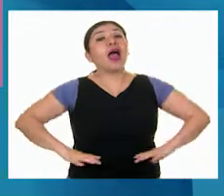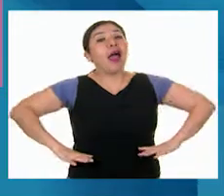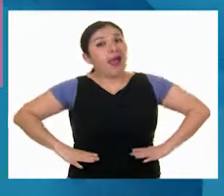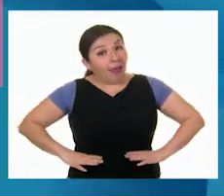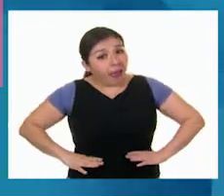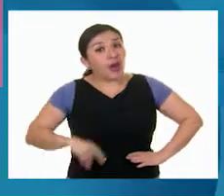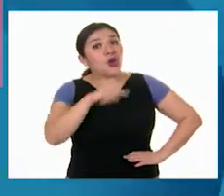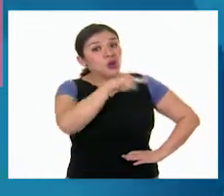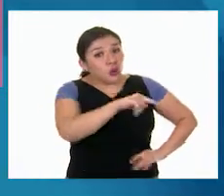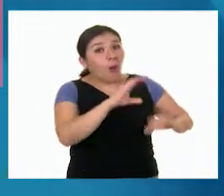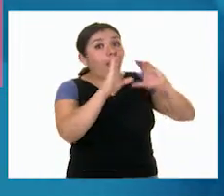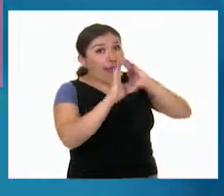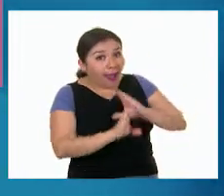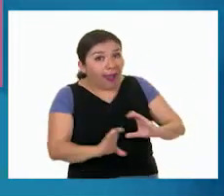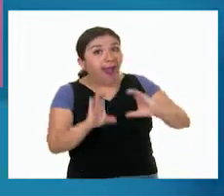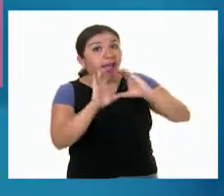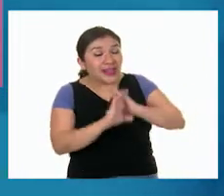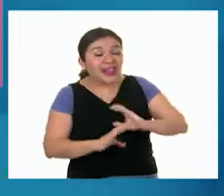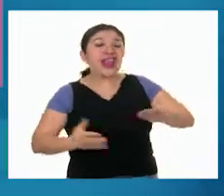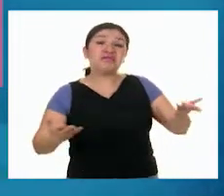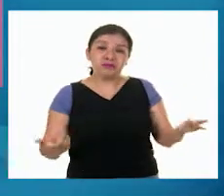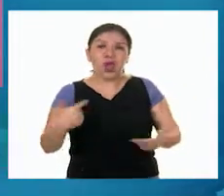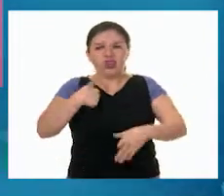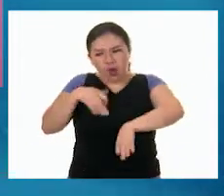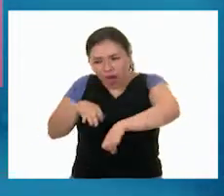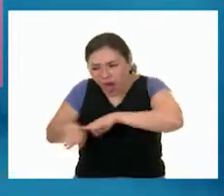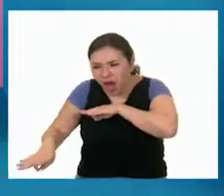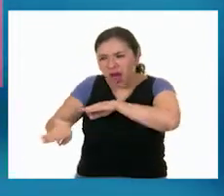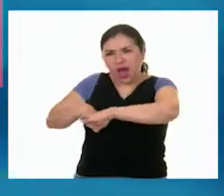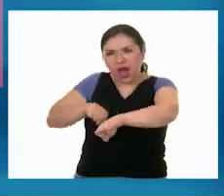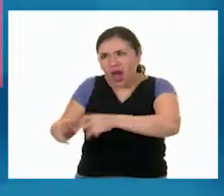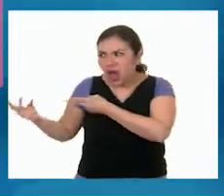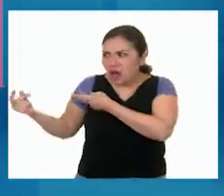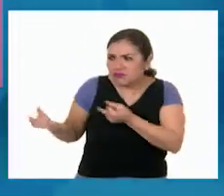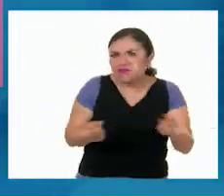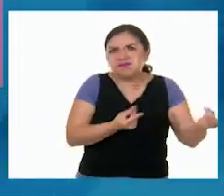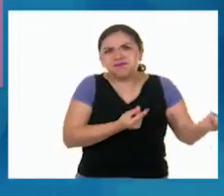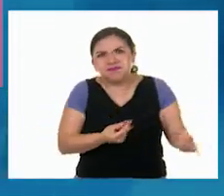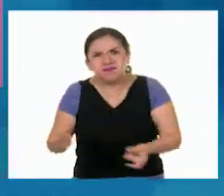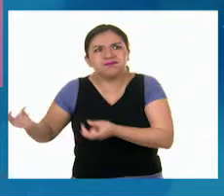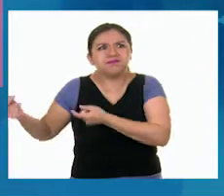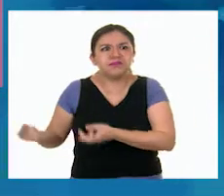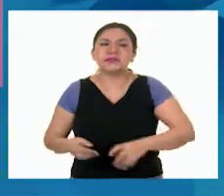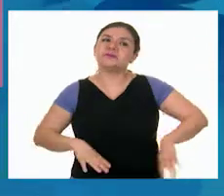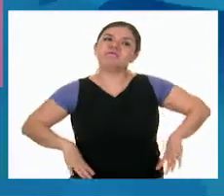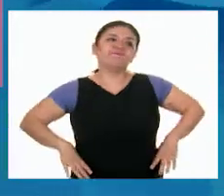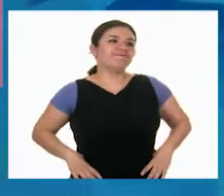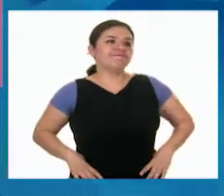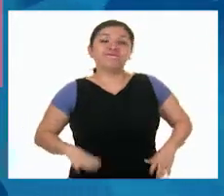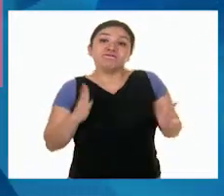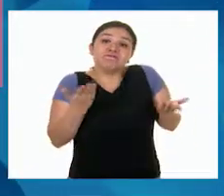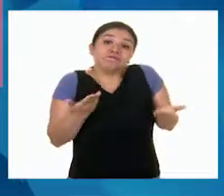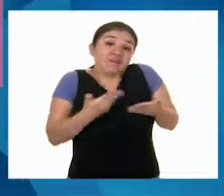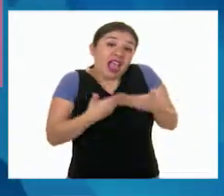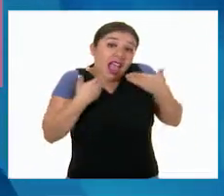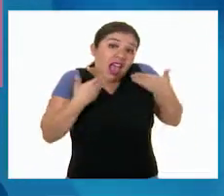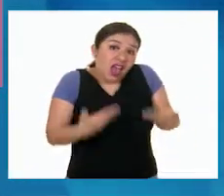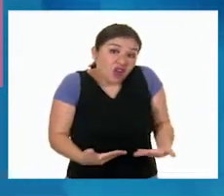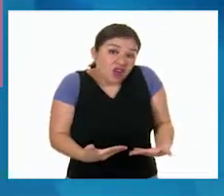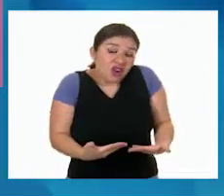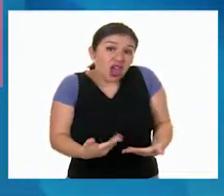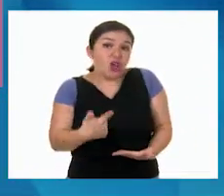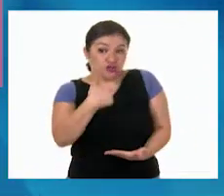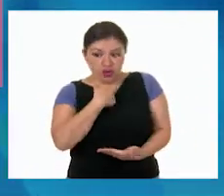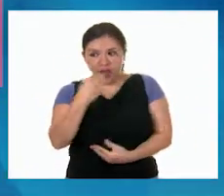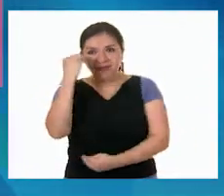¿Con qué cantabas mientras yo andaba al remo? Pues ahora que yo